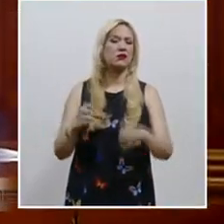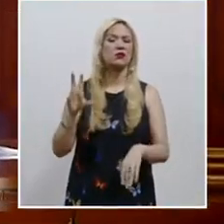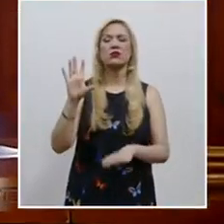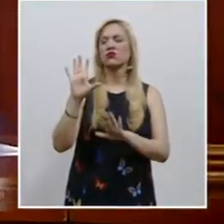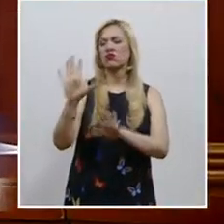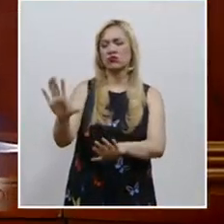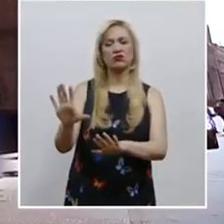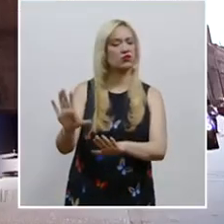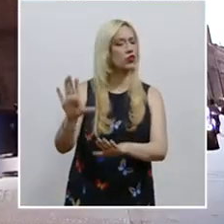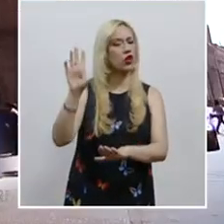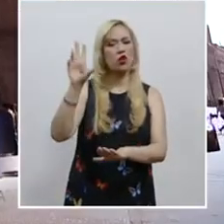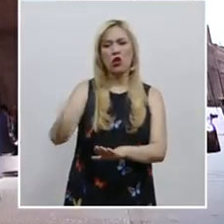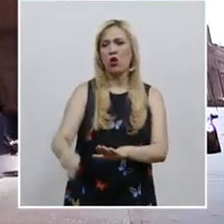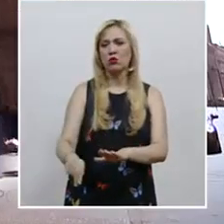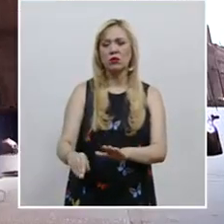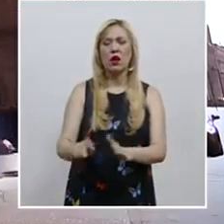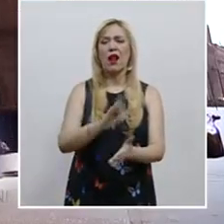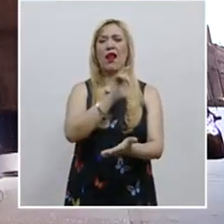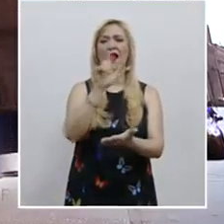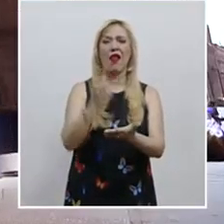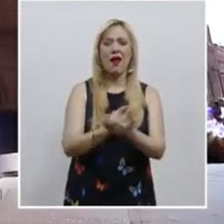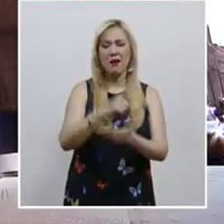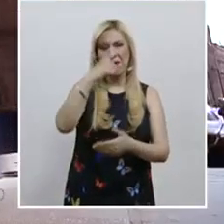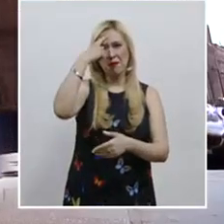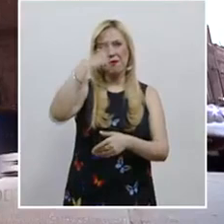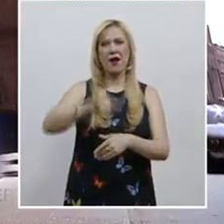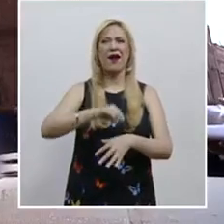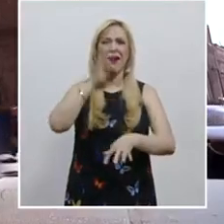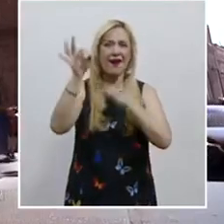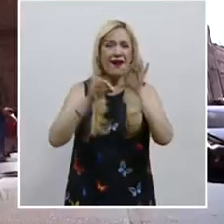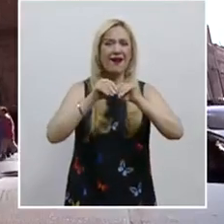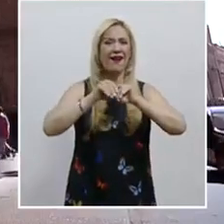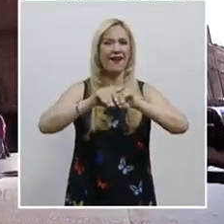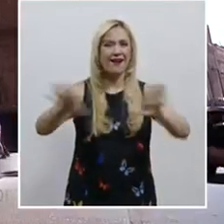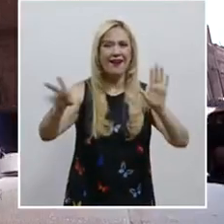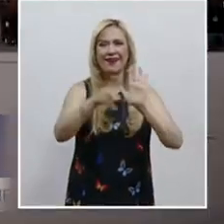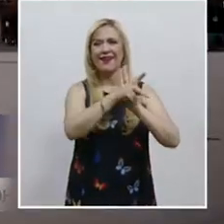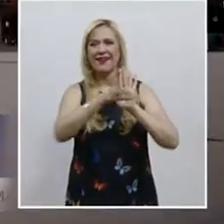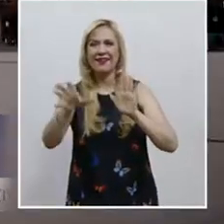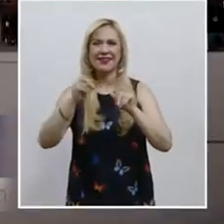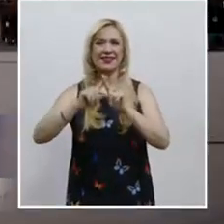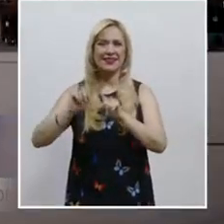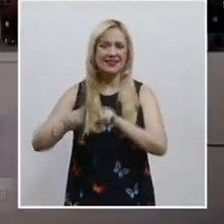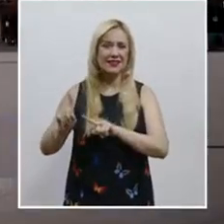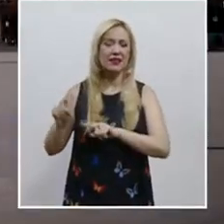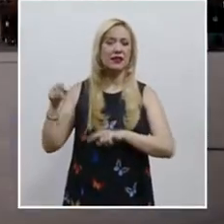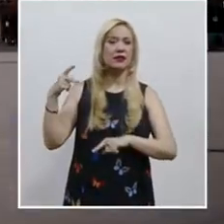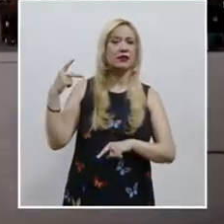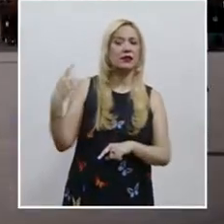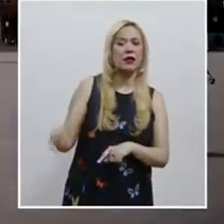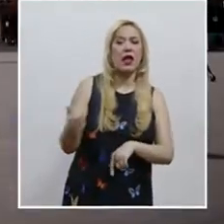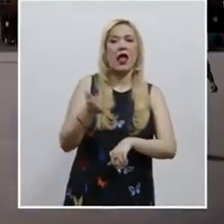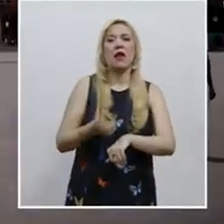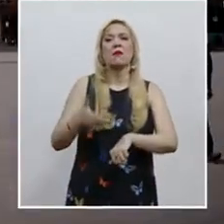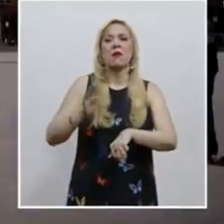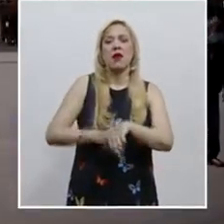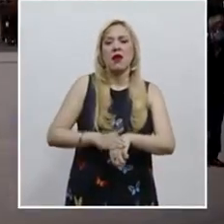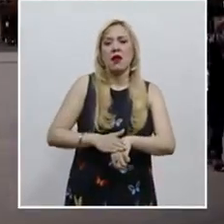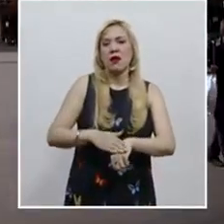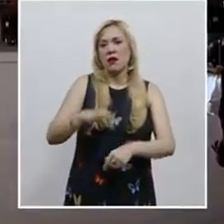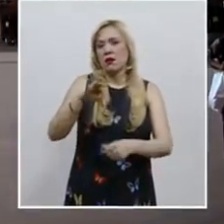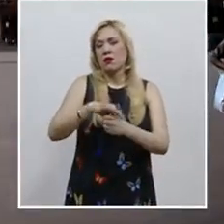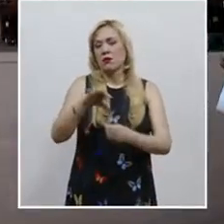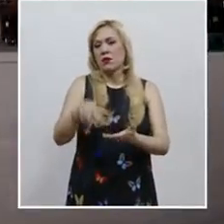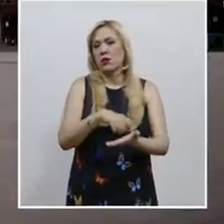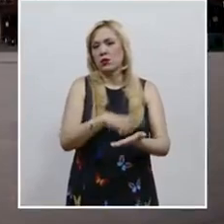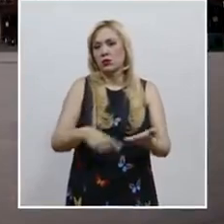diversas disposiciones de la Ley General de Comunicación Social y de la Ley General de Responsabilidades Administrativas, es decir, la primera